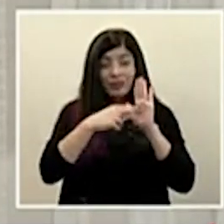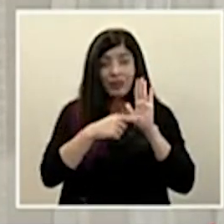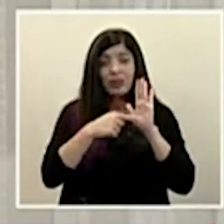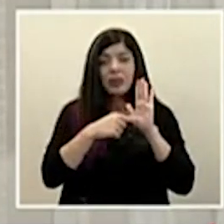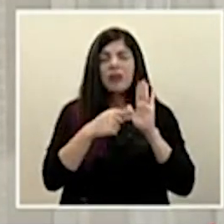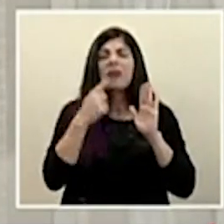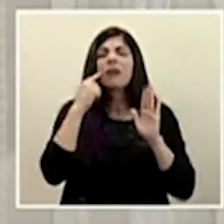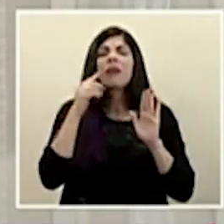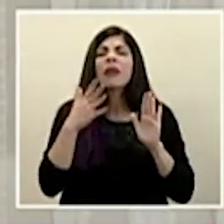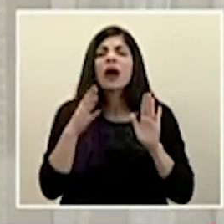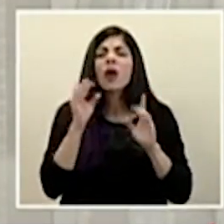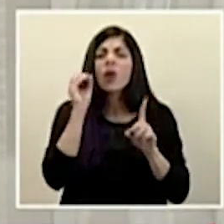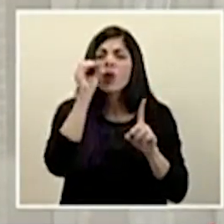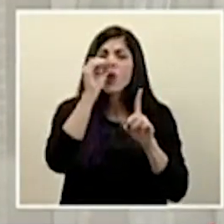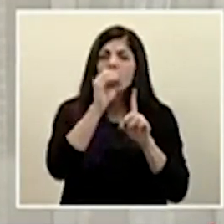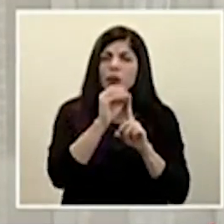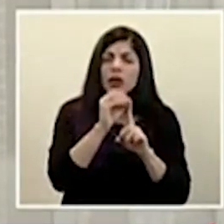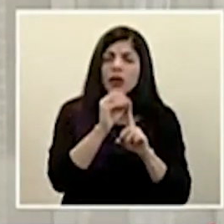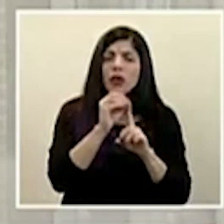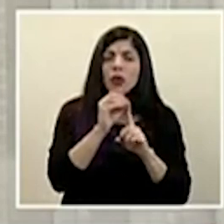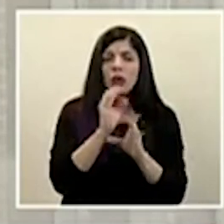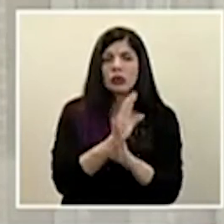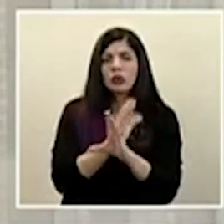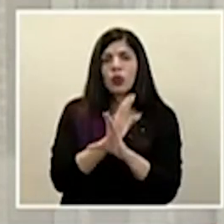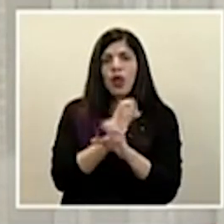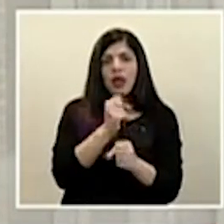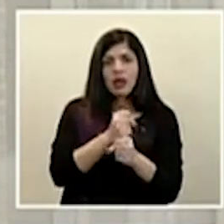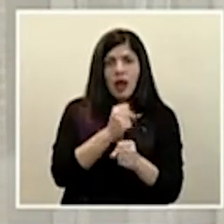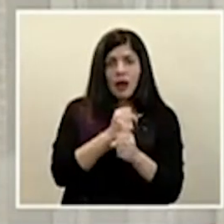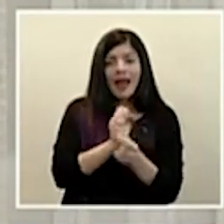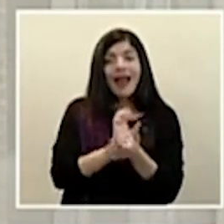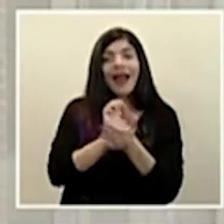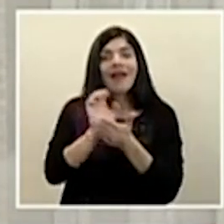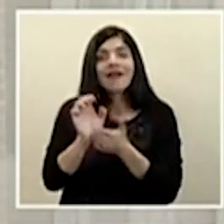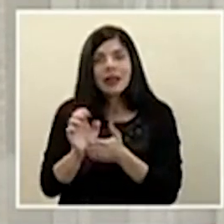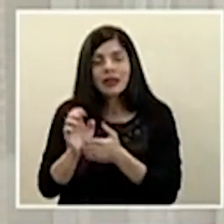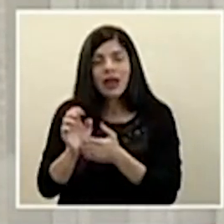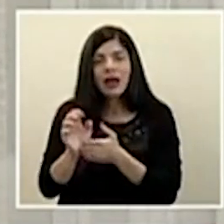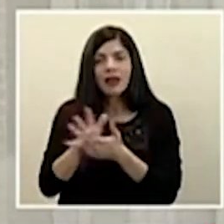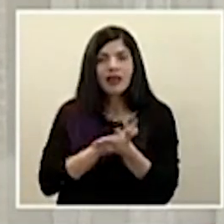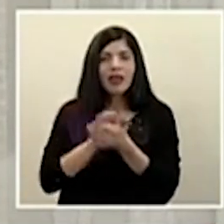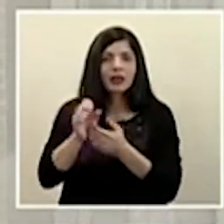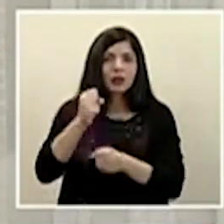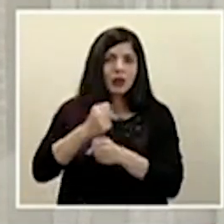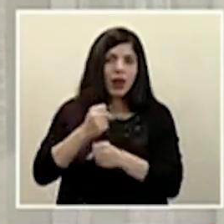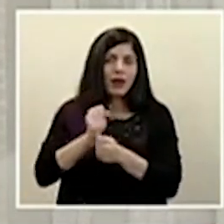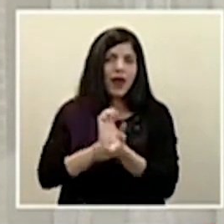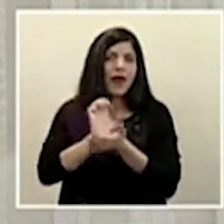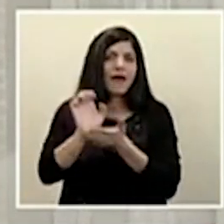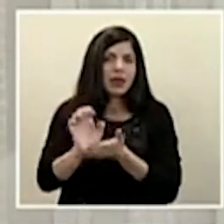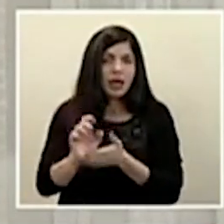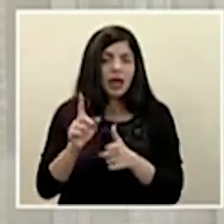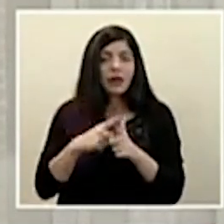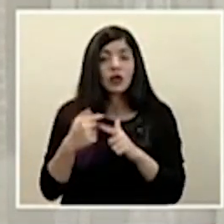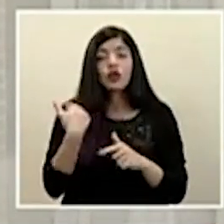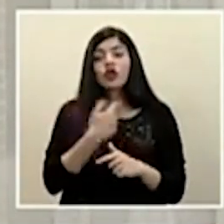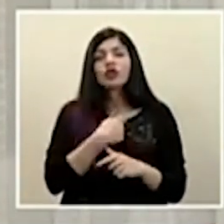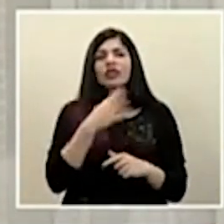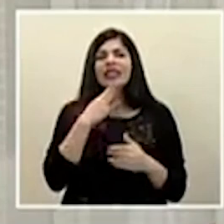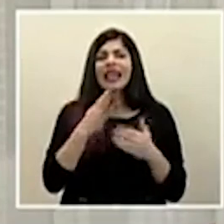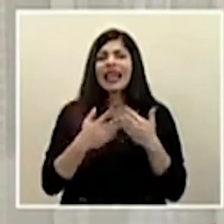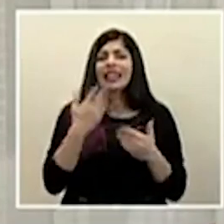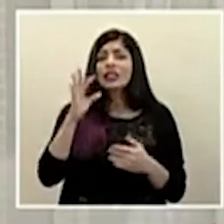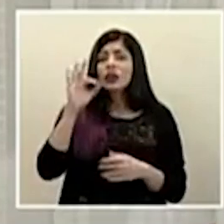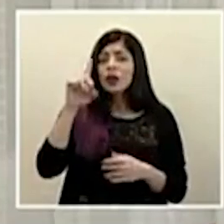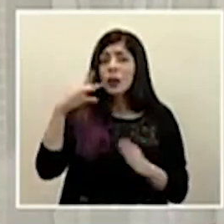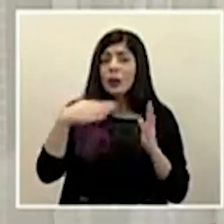lo que tienen es el propósito de cuidar el empleo y evitar al máximo la destrucción del trabajo. Así que estamos hablando de cerca de 91